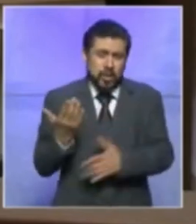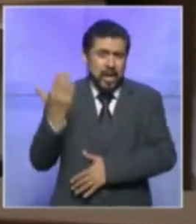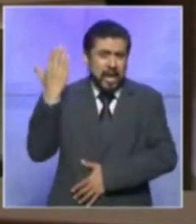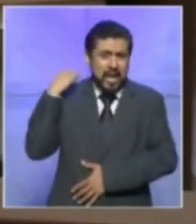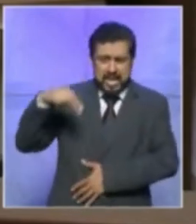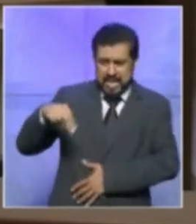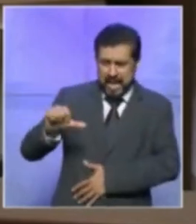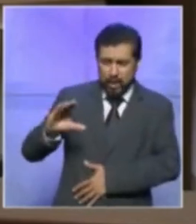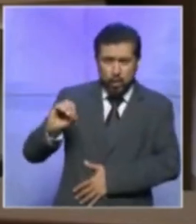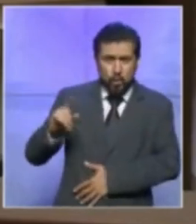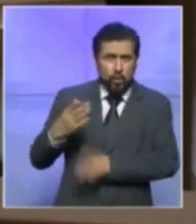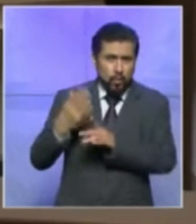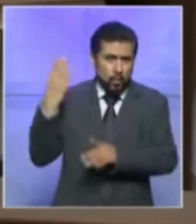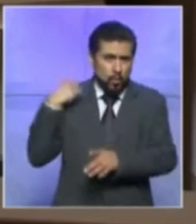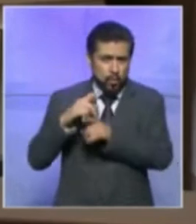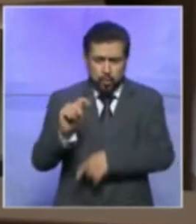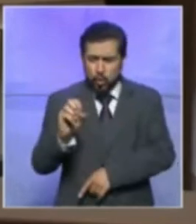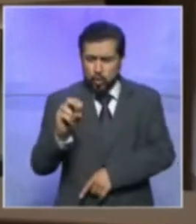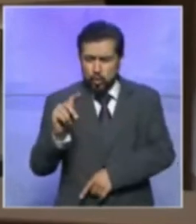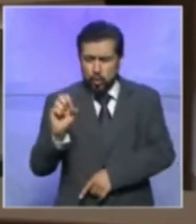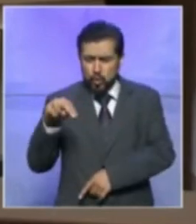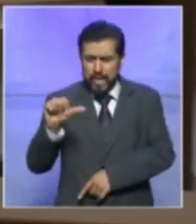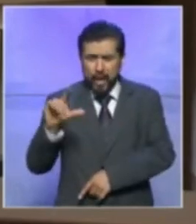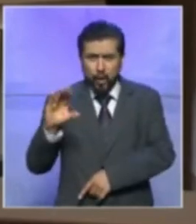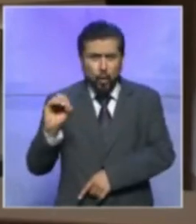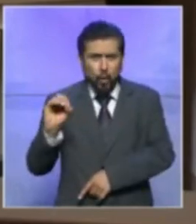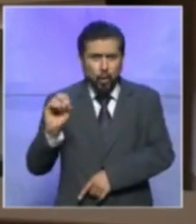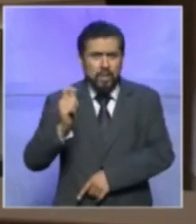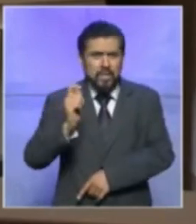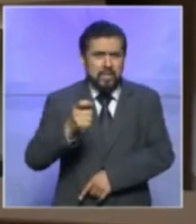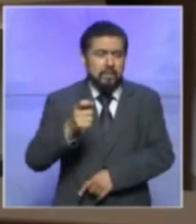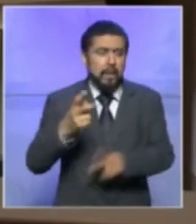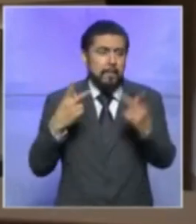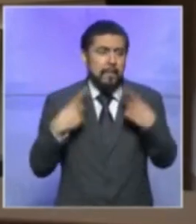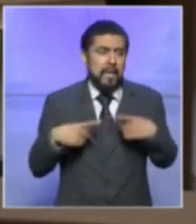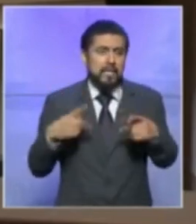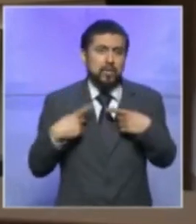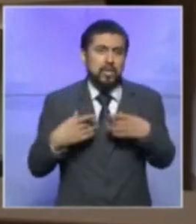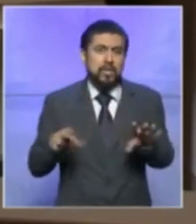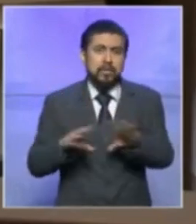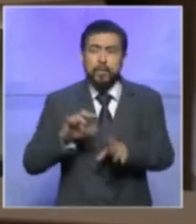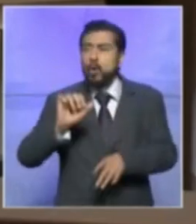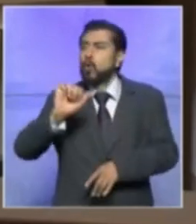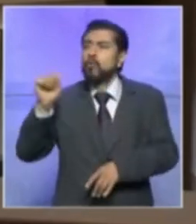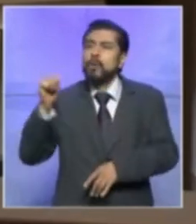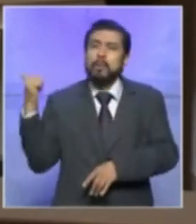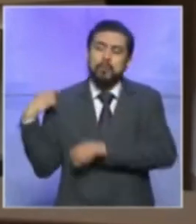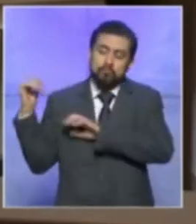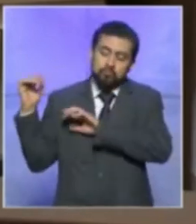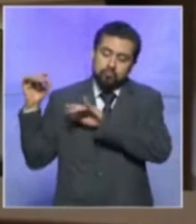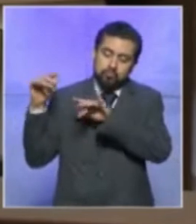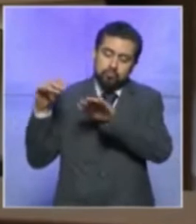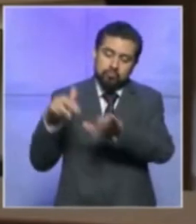la palabra totonaca o totonaco, y se utilizaba para las personas que llegaban a la Ciudad de México y se